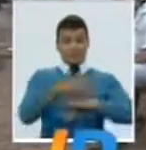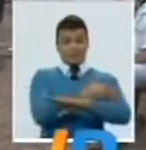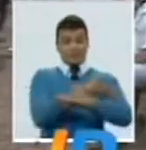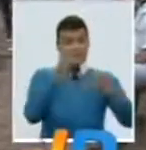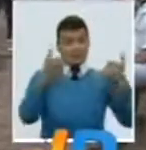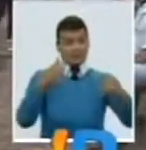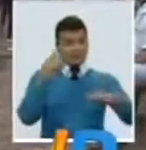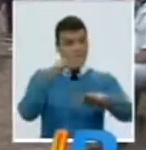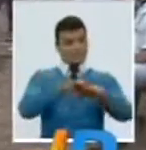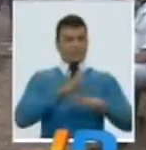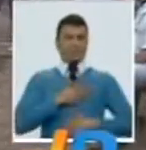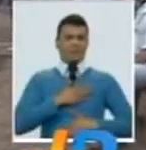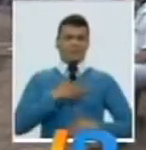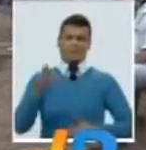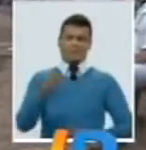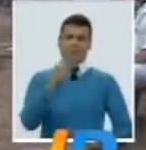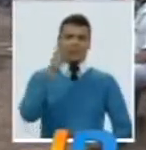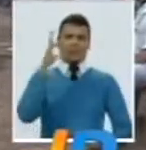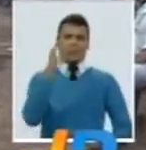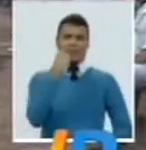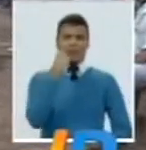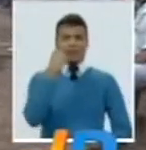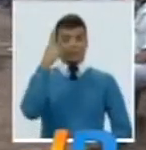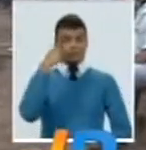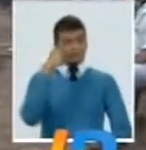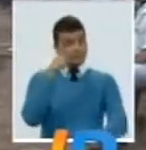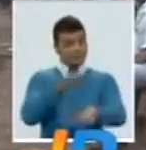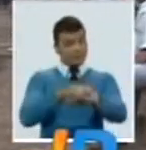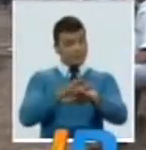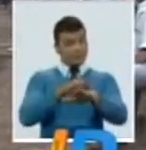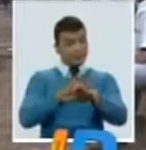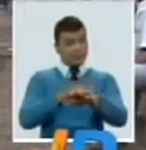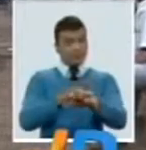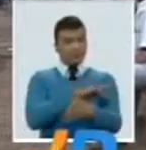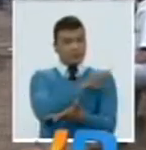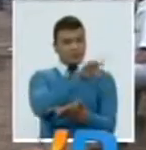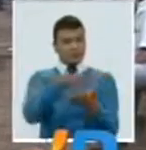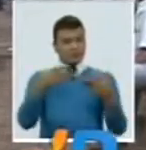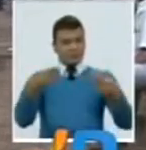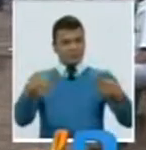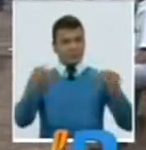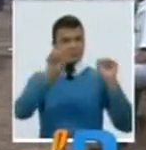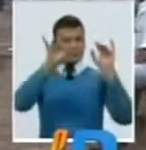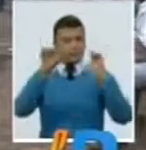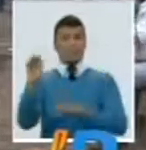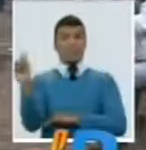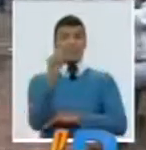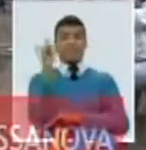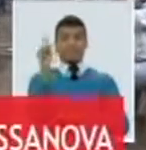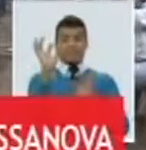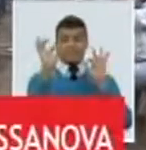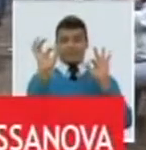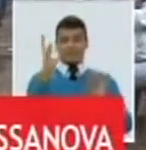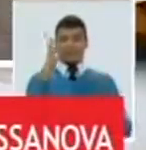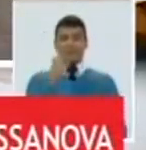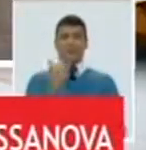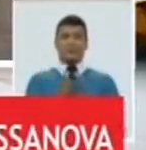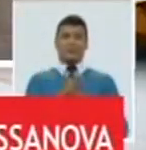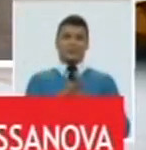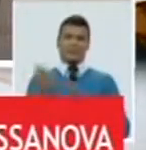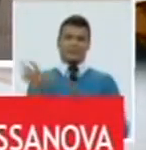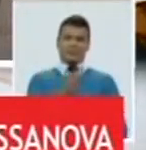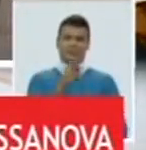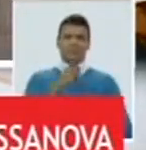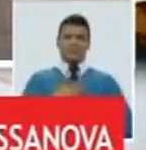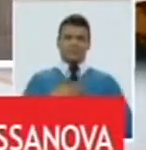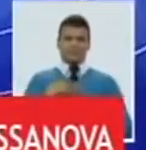Me quiero felicitar a todos los padres en su día. La invitación es para que se acerquen a Tuluá y disfruten de la versión número 59 de su feria. Que tengan todos una